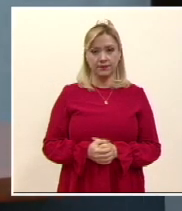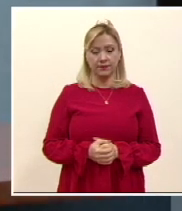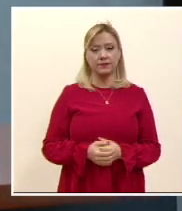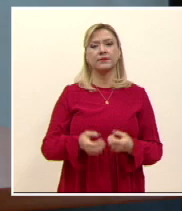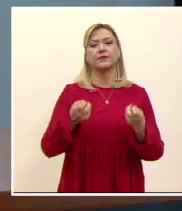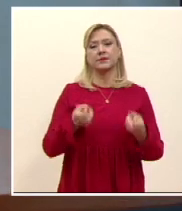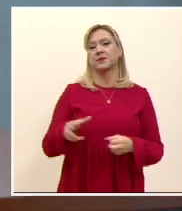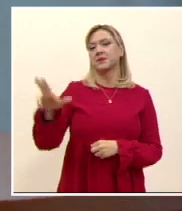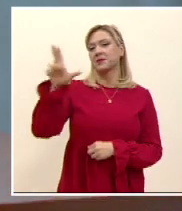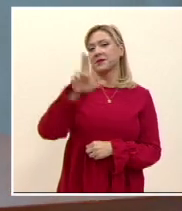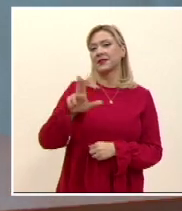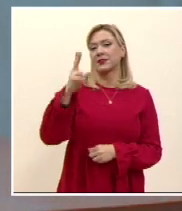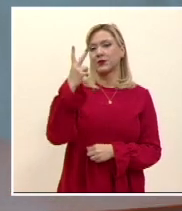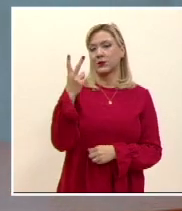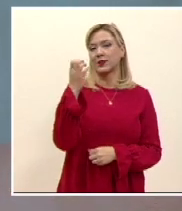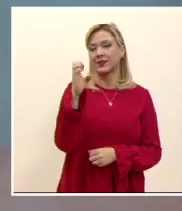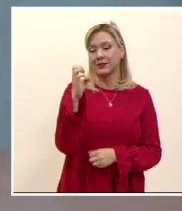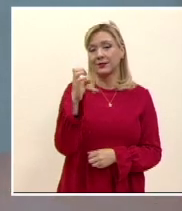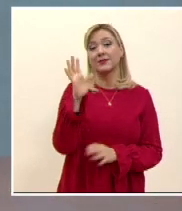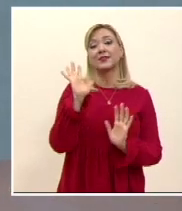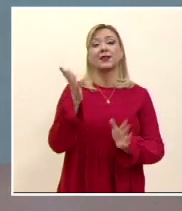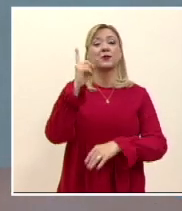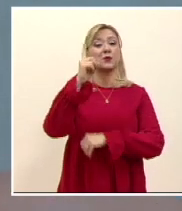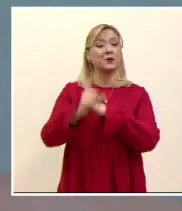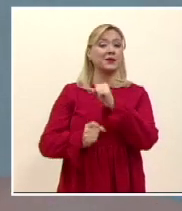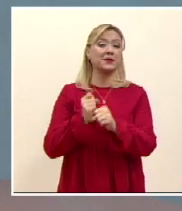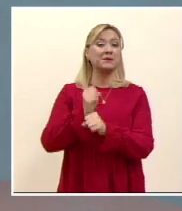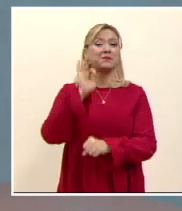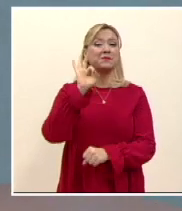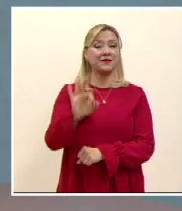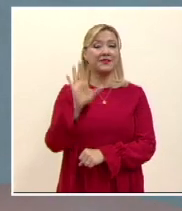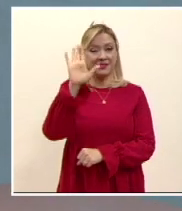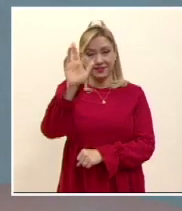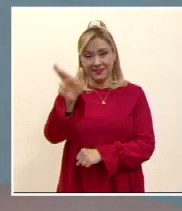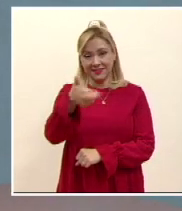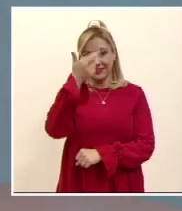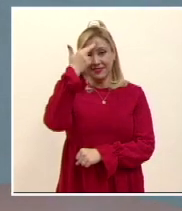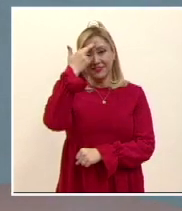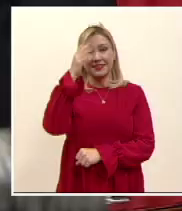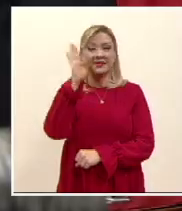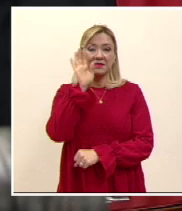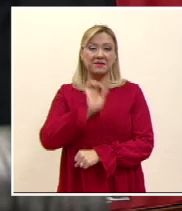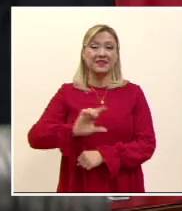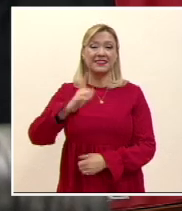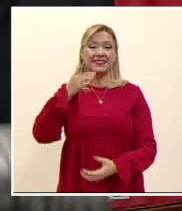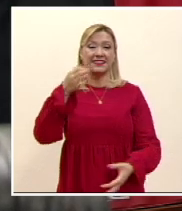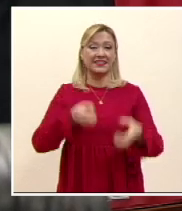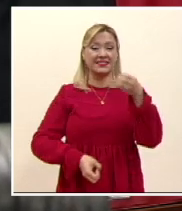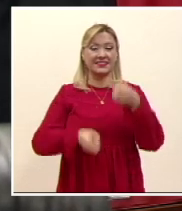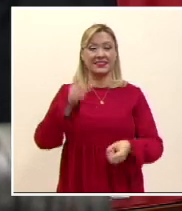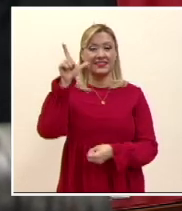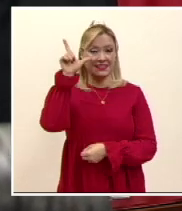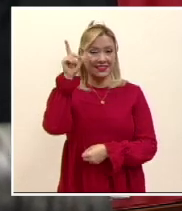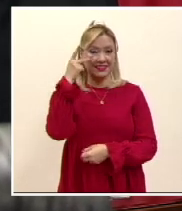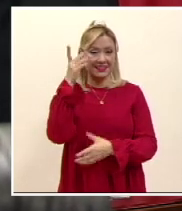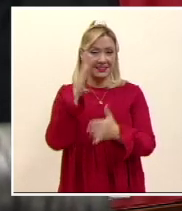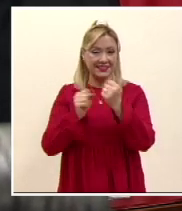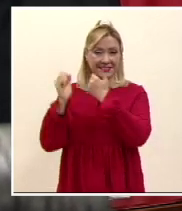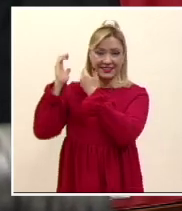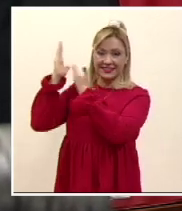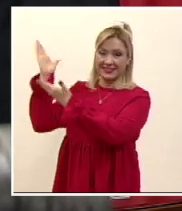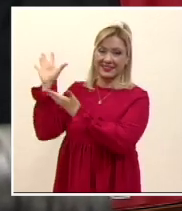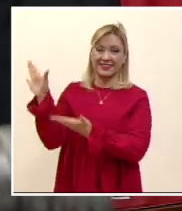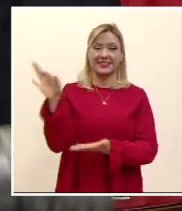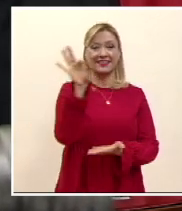Este martes 2 de enero se cumplió un año de que la ministra Norma Lucía Piña Hernández fuera electa presidenta de la Suprema Corte de Justicia